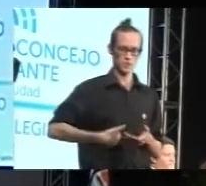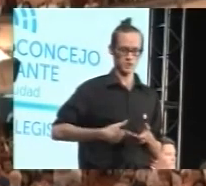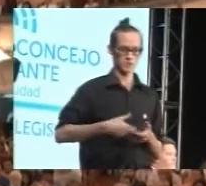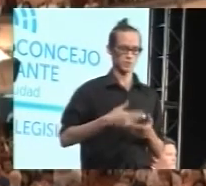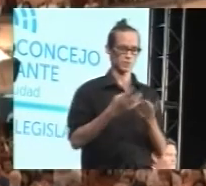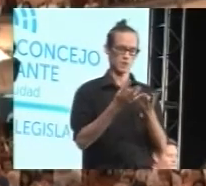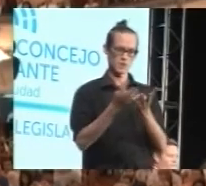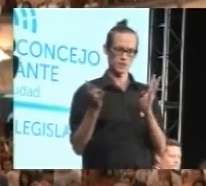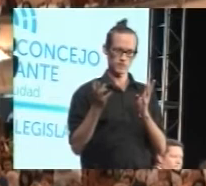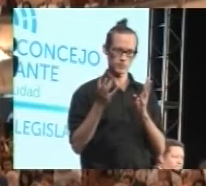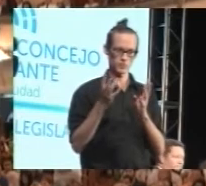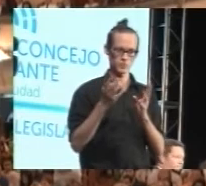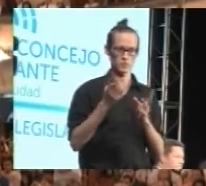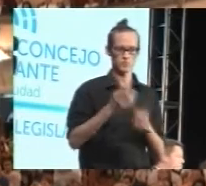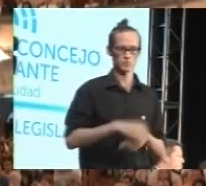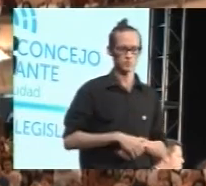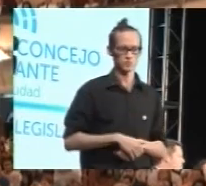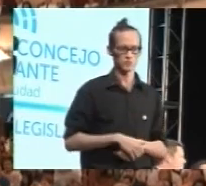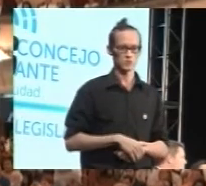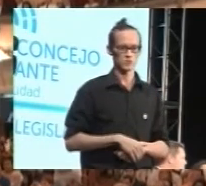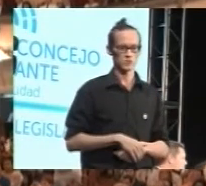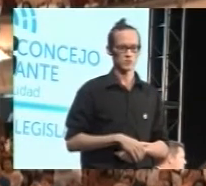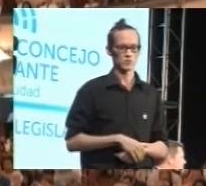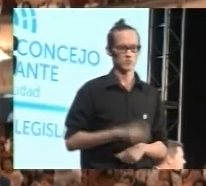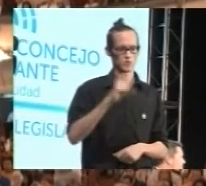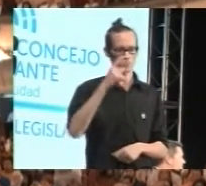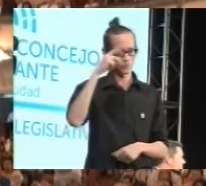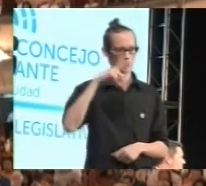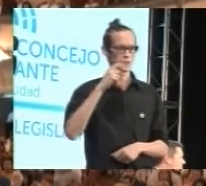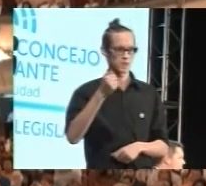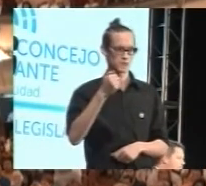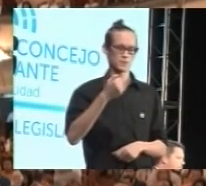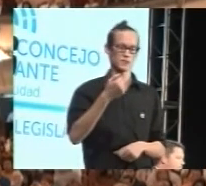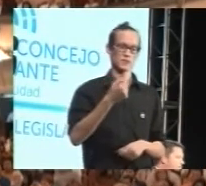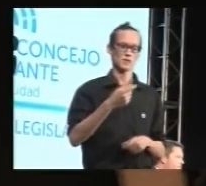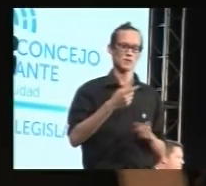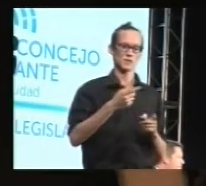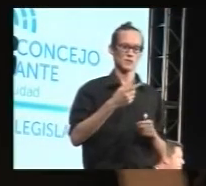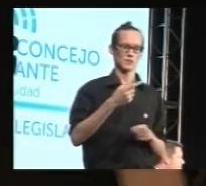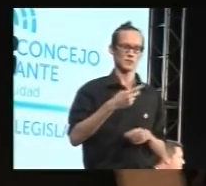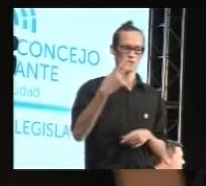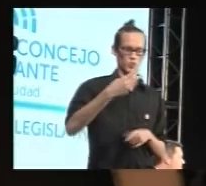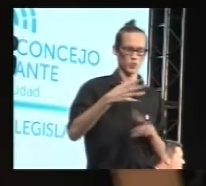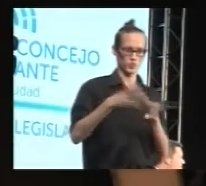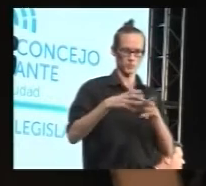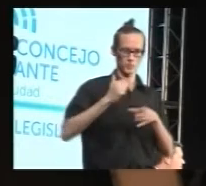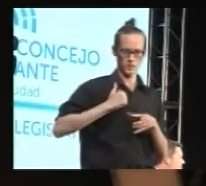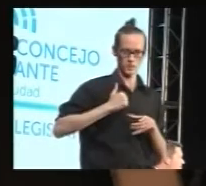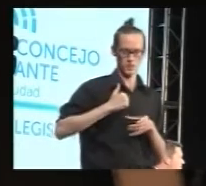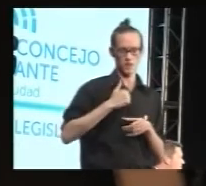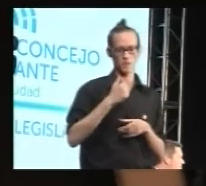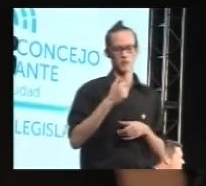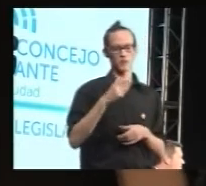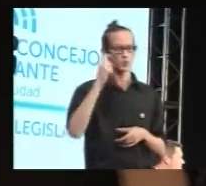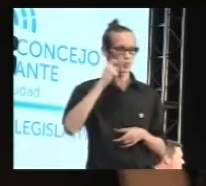Federico Tomás, señor Jefe del Comando de la Segunda Brigada Blindada, General Justo José de Urquiza, General Osvaldo Suárez,